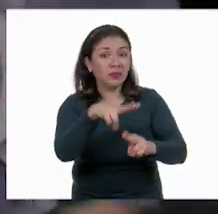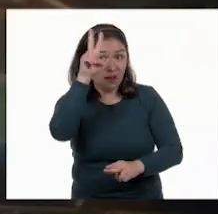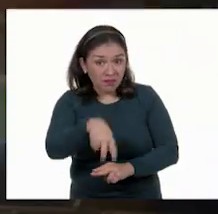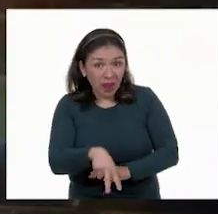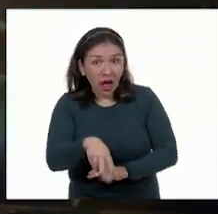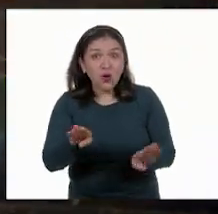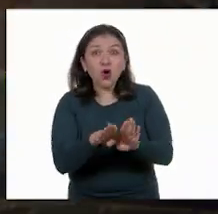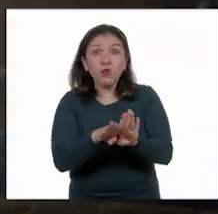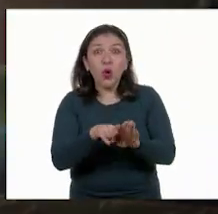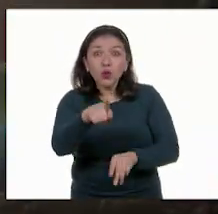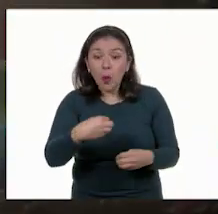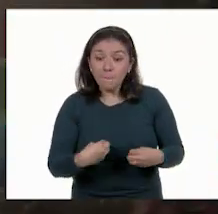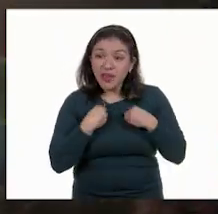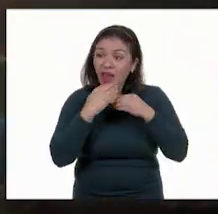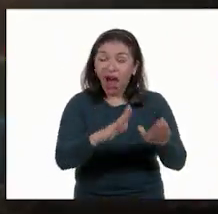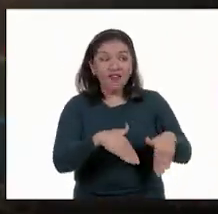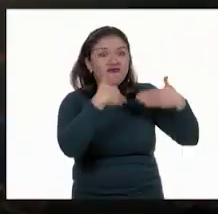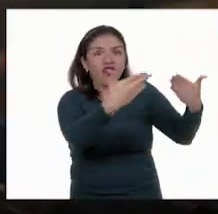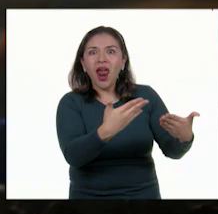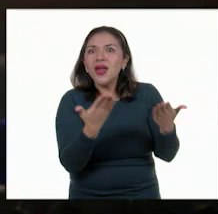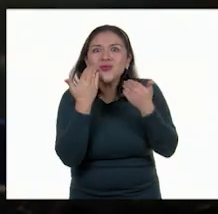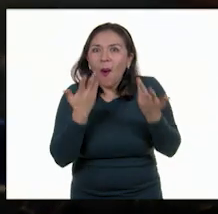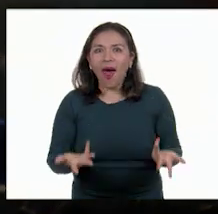tenemos como mucha vida fuera de aquí.